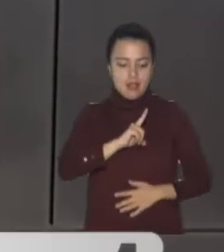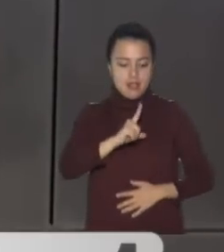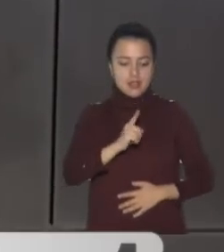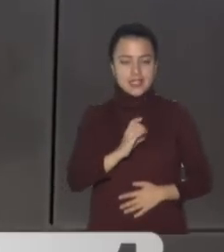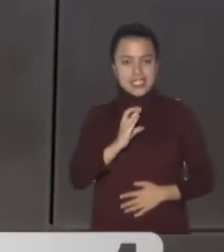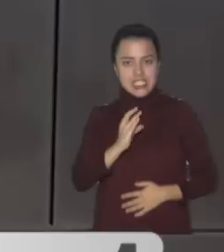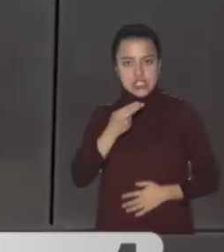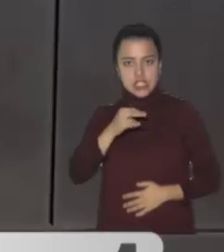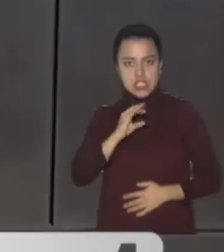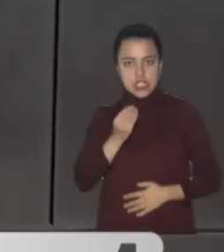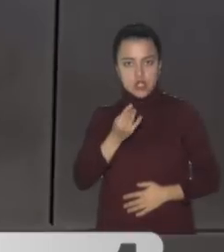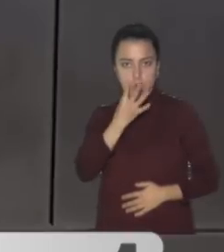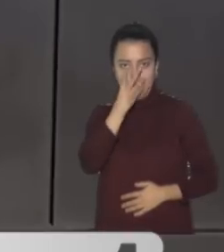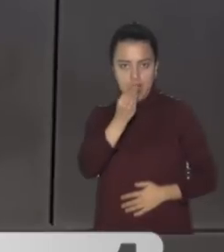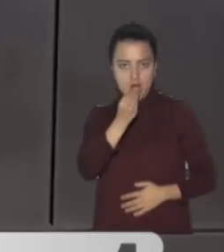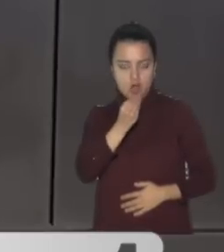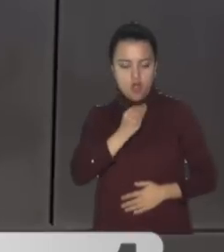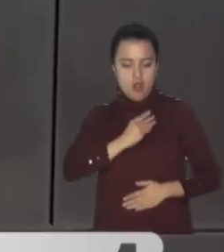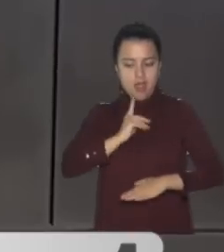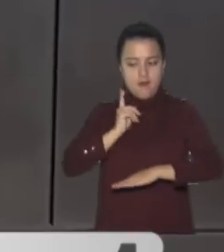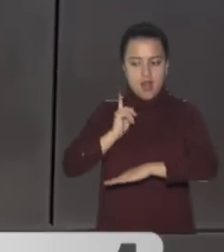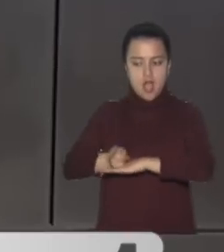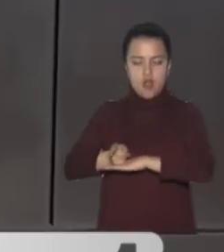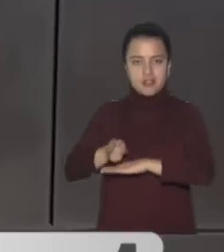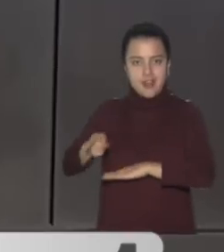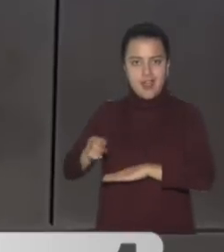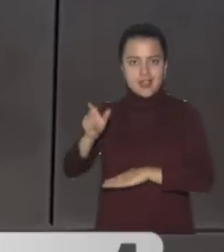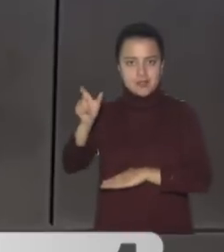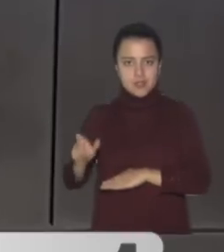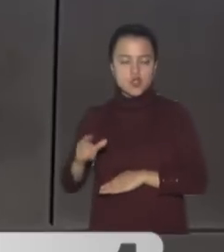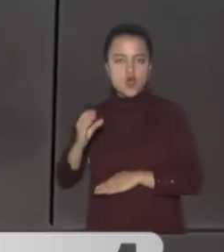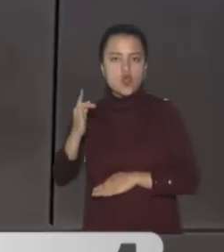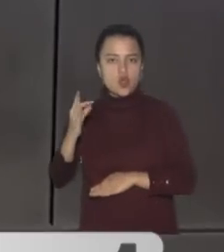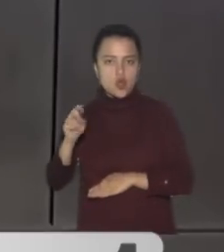delinque en la zona central del Urabá, sur de Córdoba,